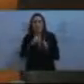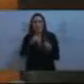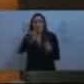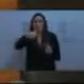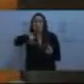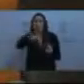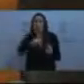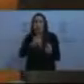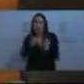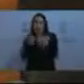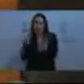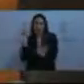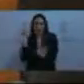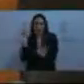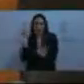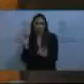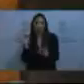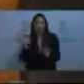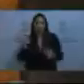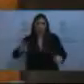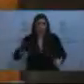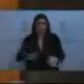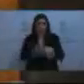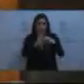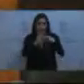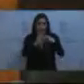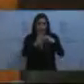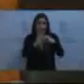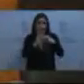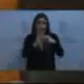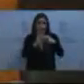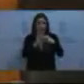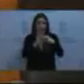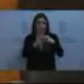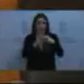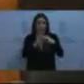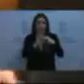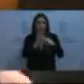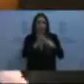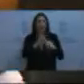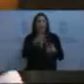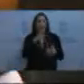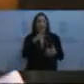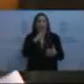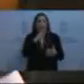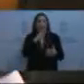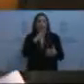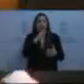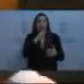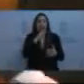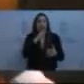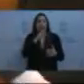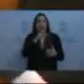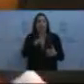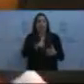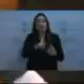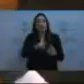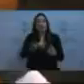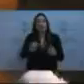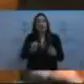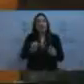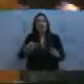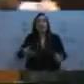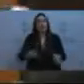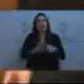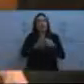voluntariamente han elegido. En este sentido, pasan por la profundización también de la colaboración con el área sanitaria